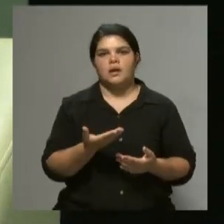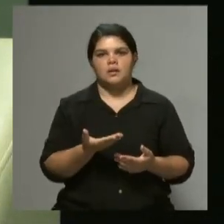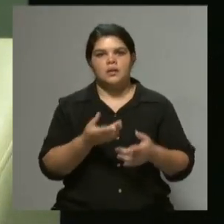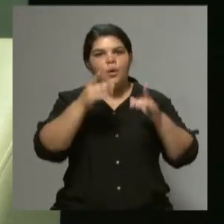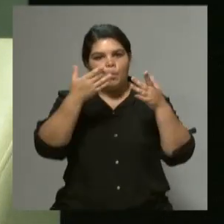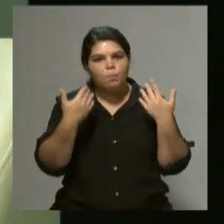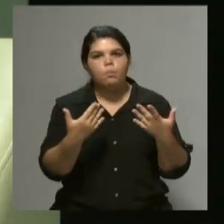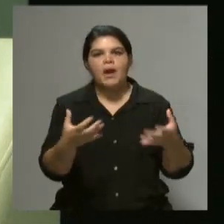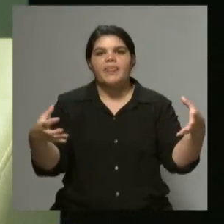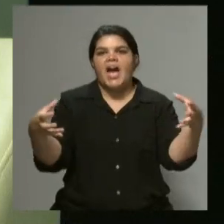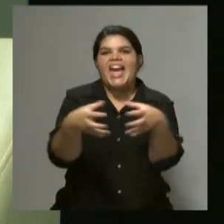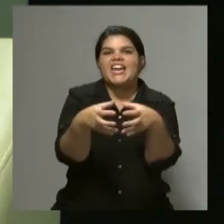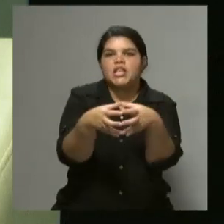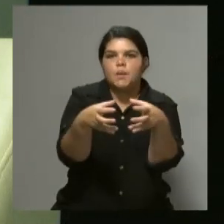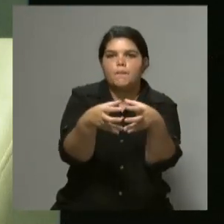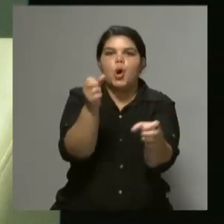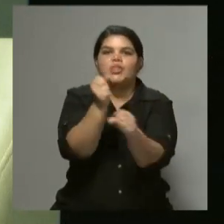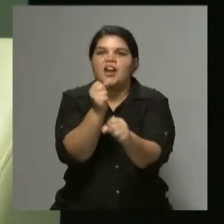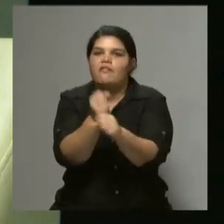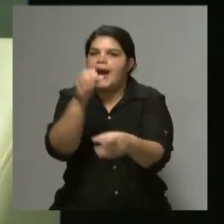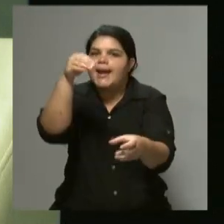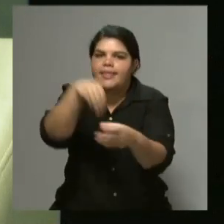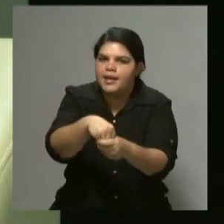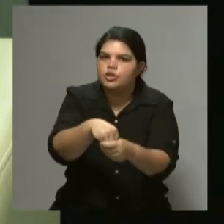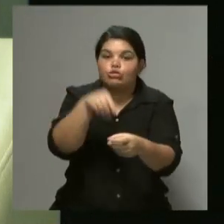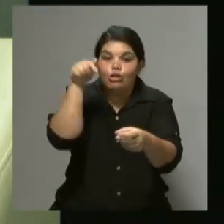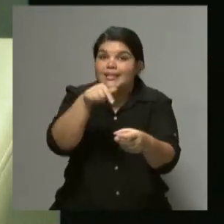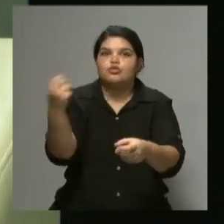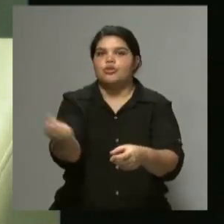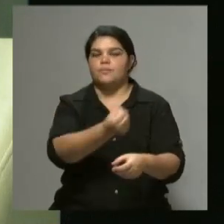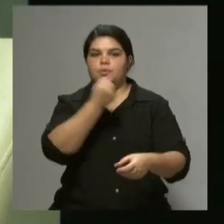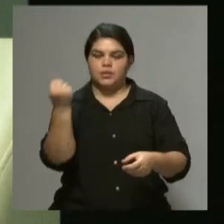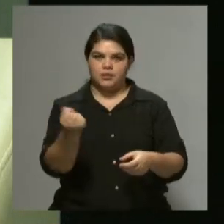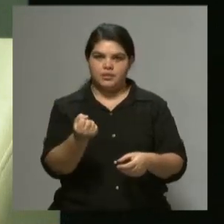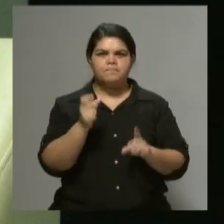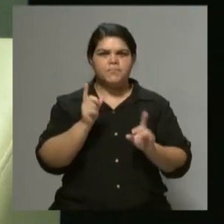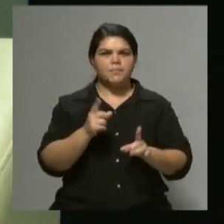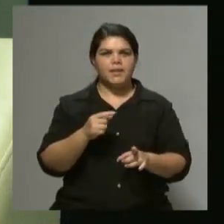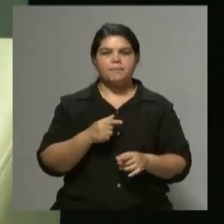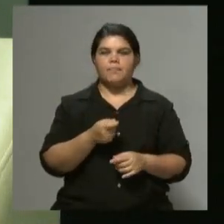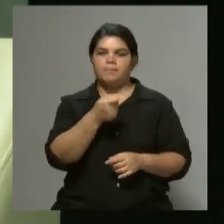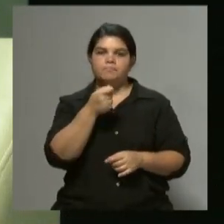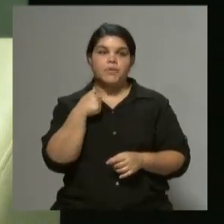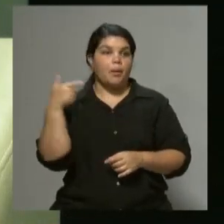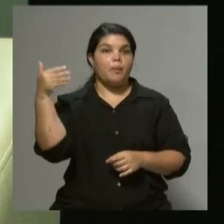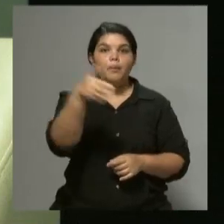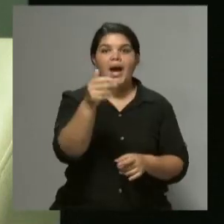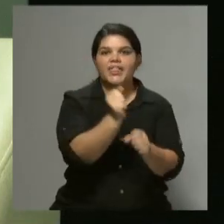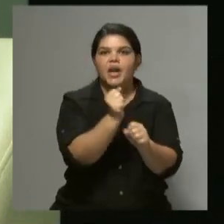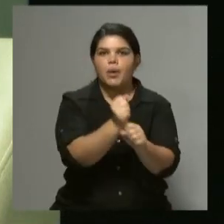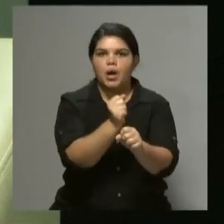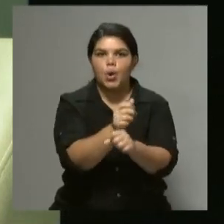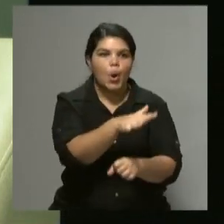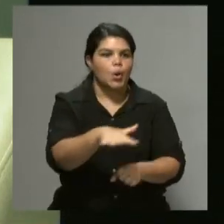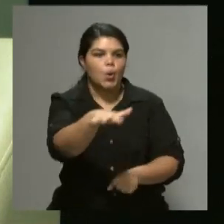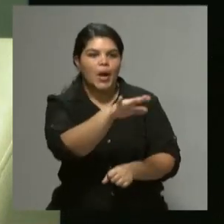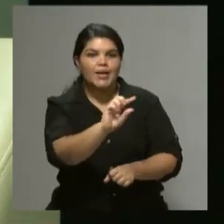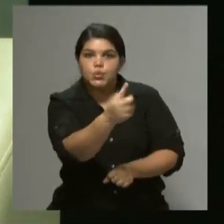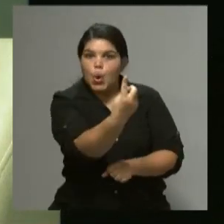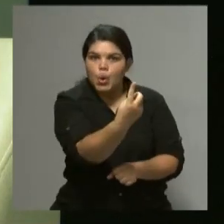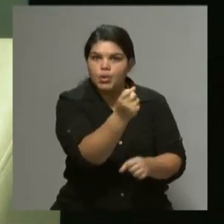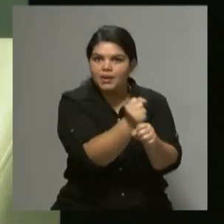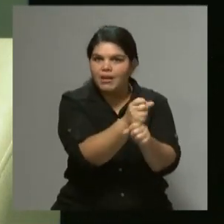el mundo te habla de trabajo en equipo. Bueno, es súper importante, más allá de que sea una persona que vas a trabajar home office en la casa, con alguien vas a trabajar. Claro.